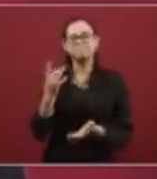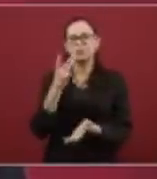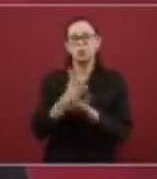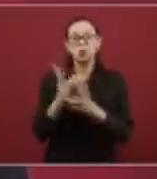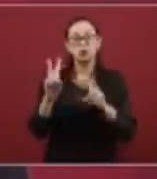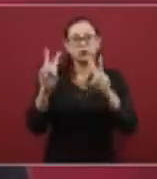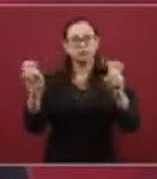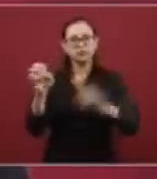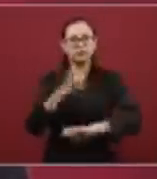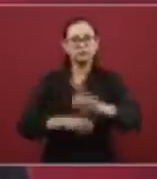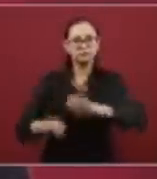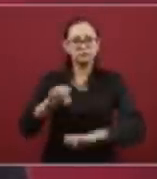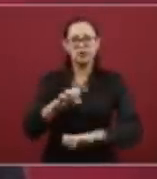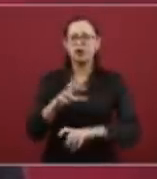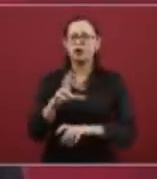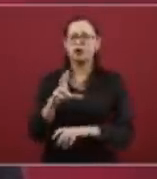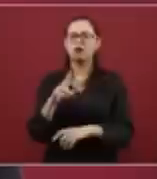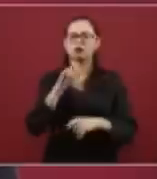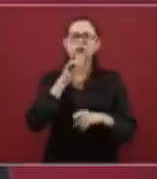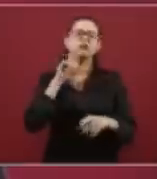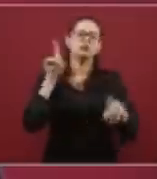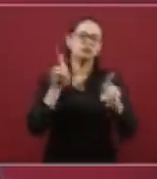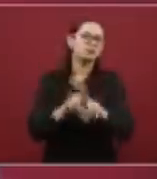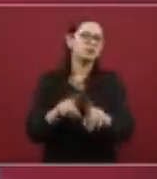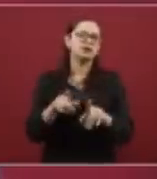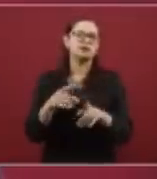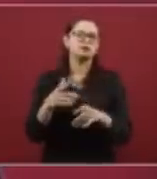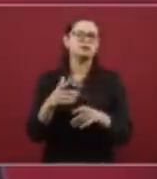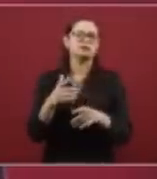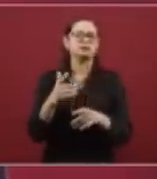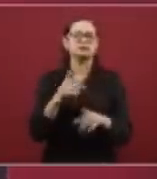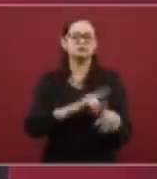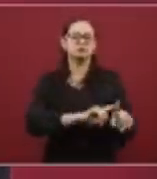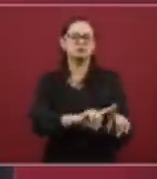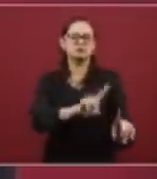empresarial, sino también en estas acciones de